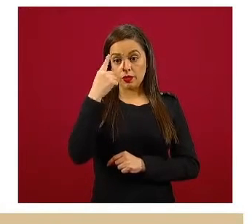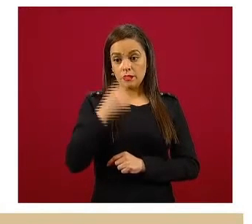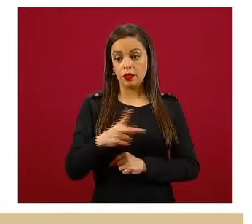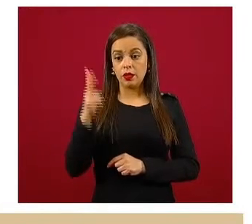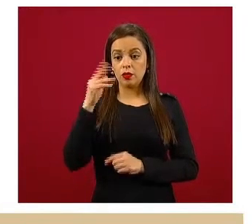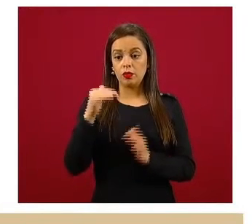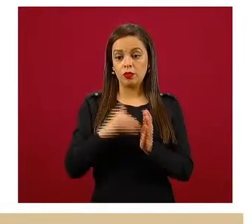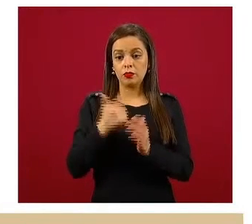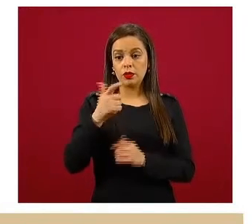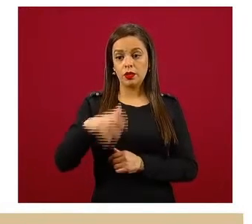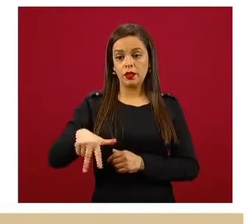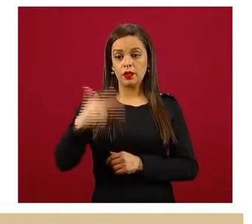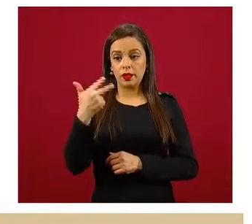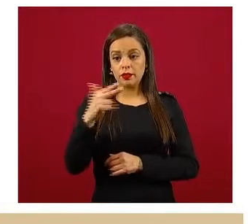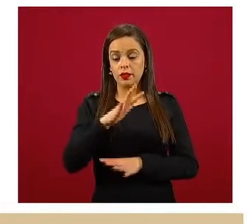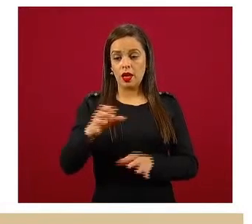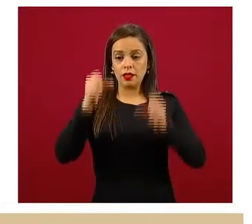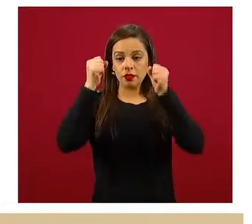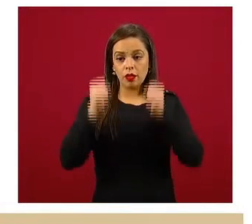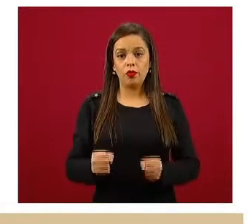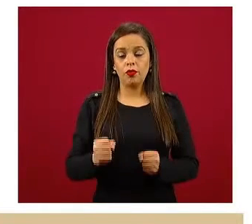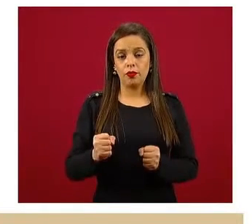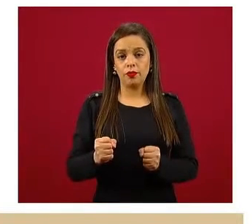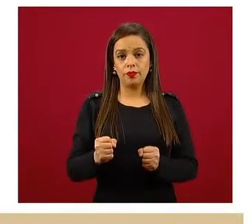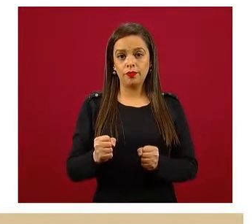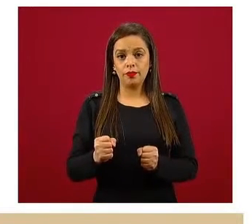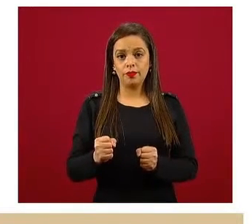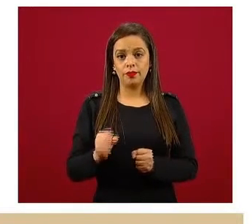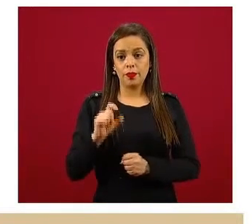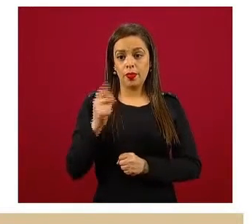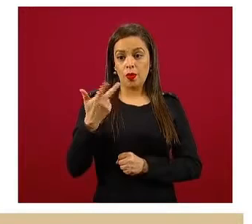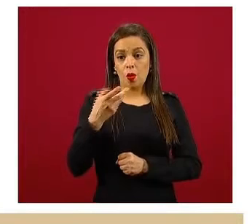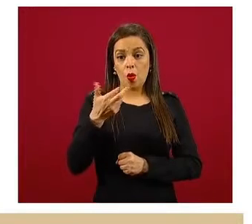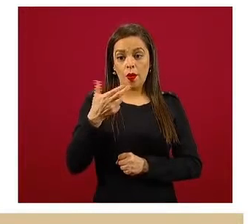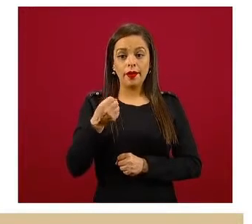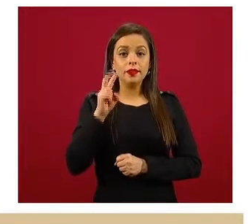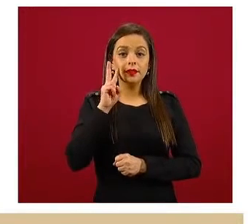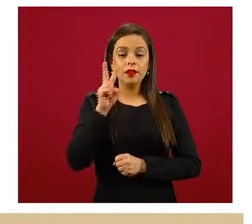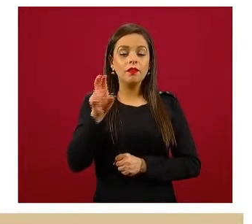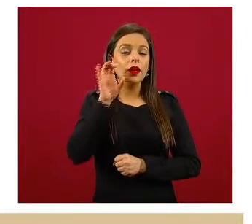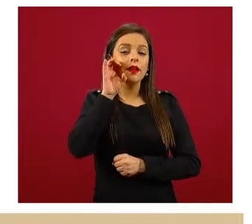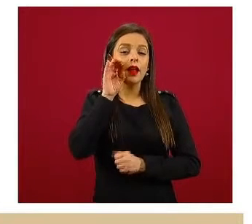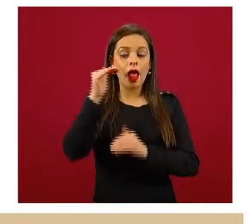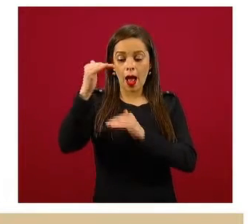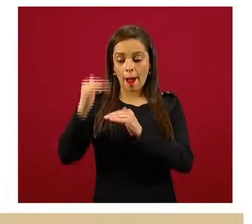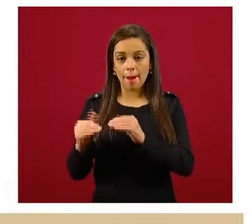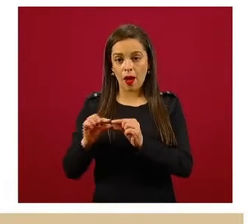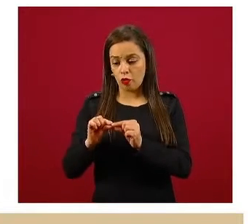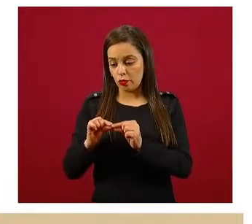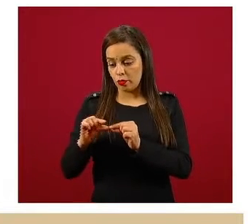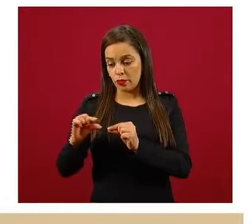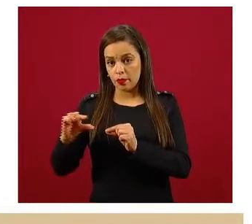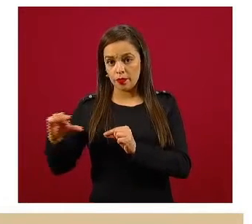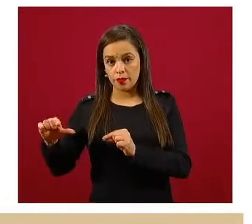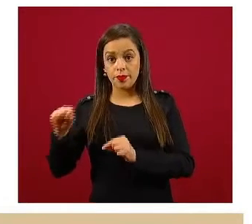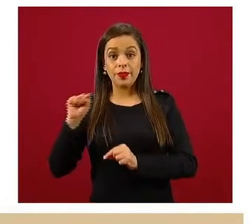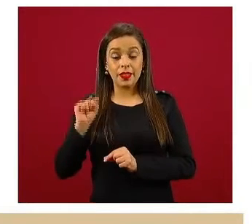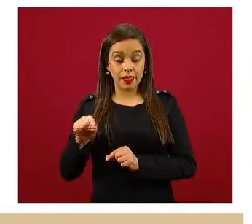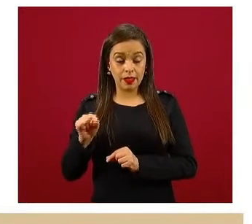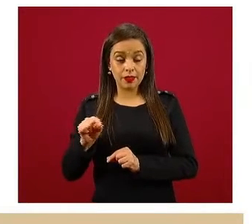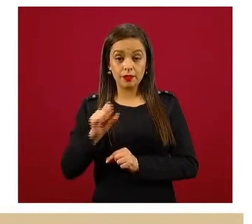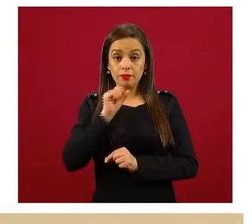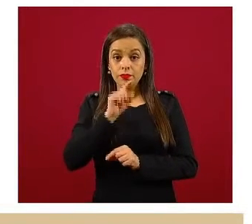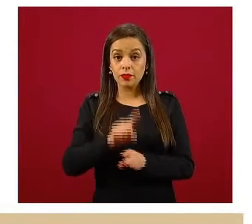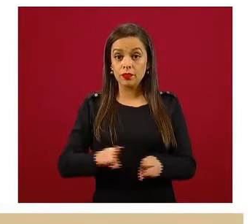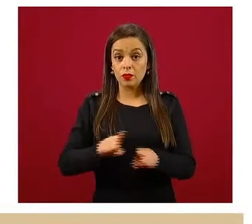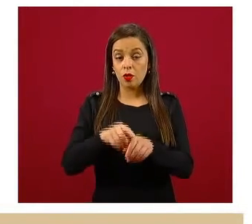casos confirmados en las últimas 24 horas. Podemos ver la barrita naranja en la parte inferior, que además por la misma cantidad